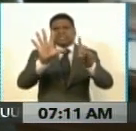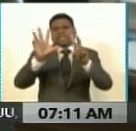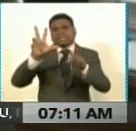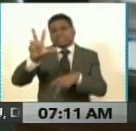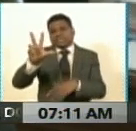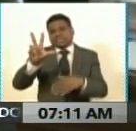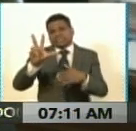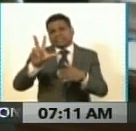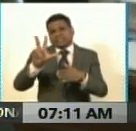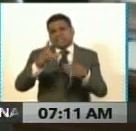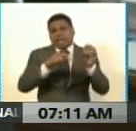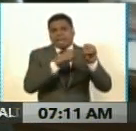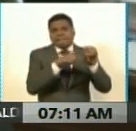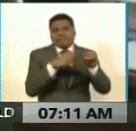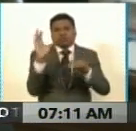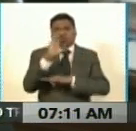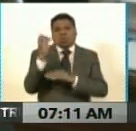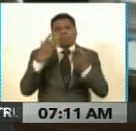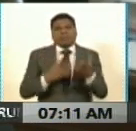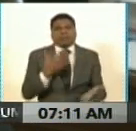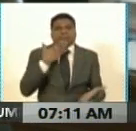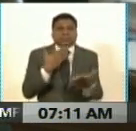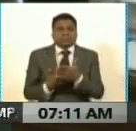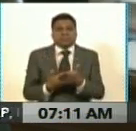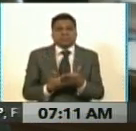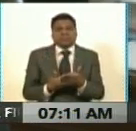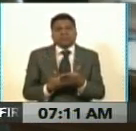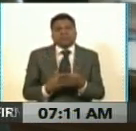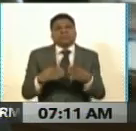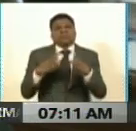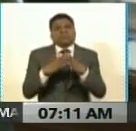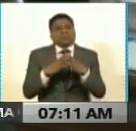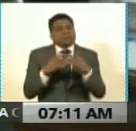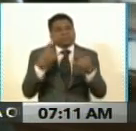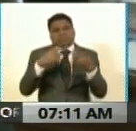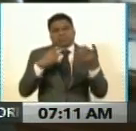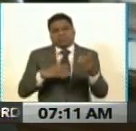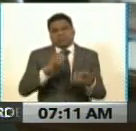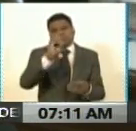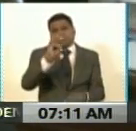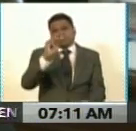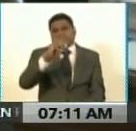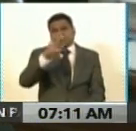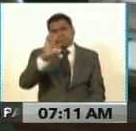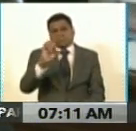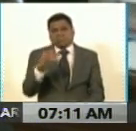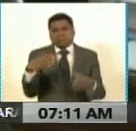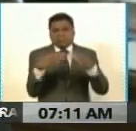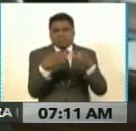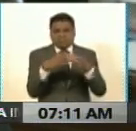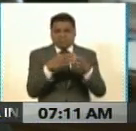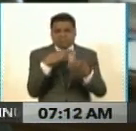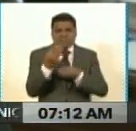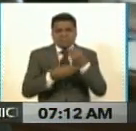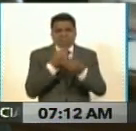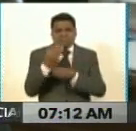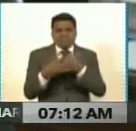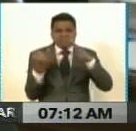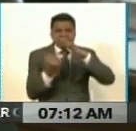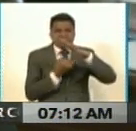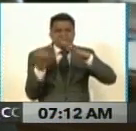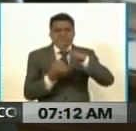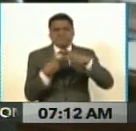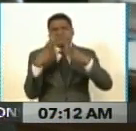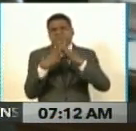las exigencias que ordena la omc en esta materia y todos los estatutos y cumplimientos